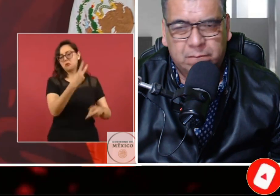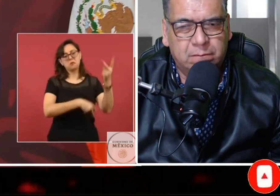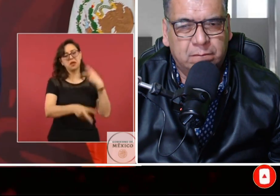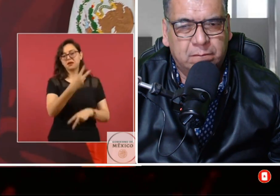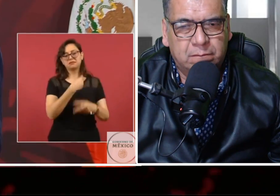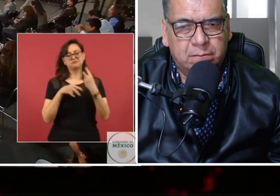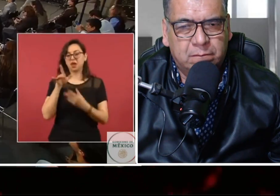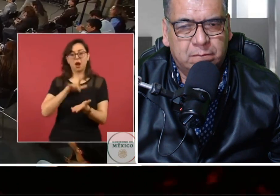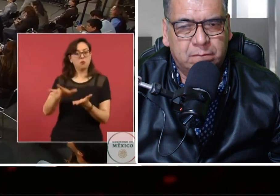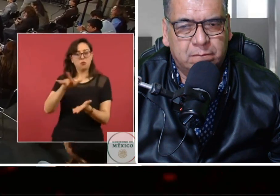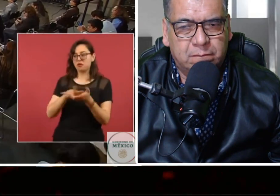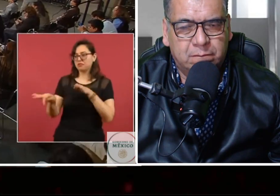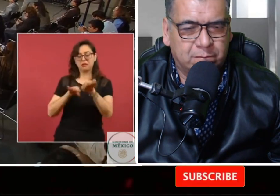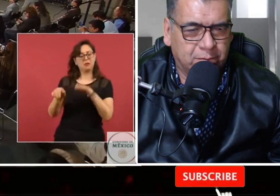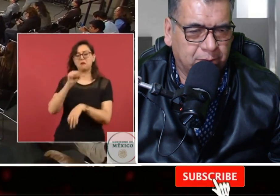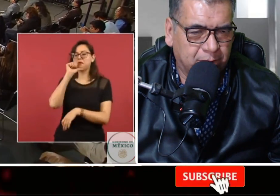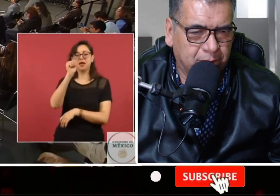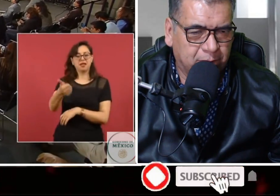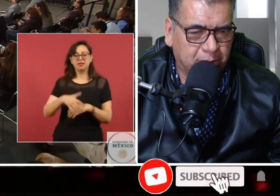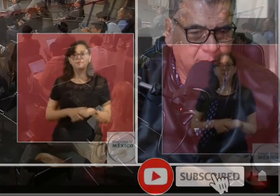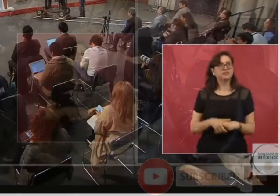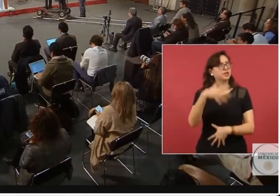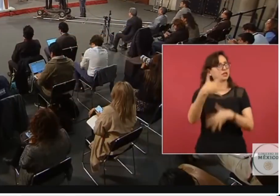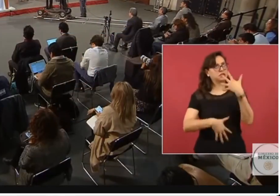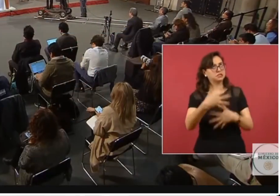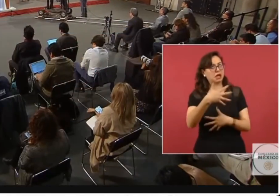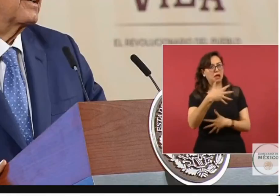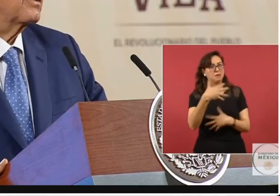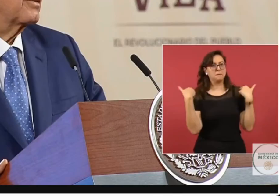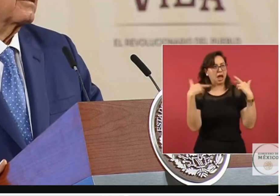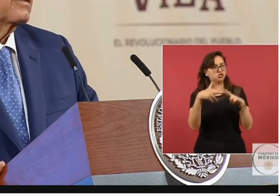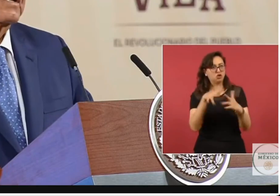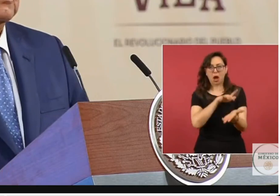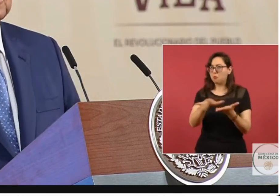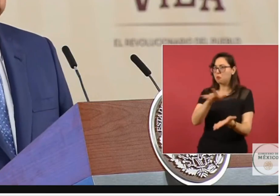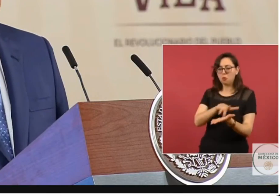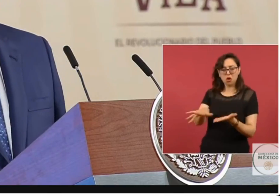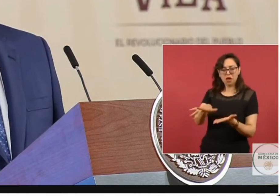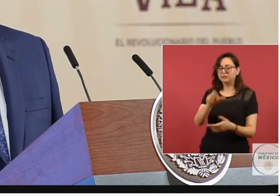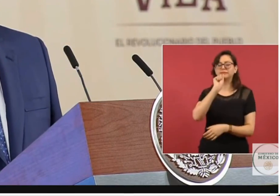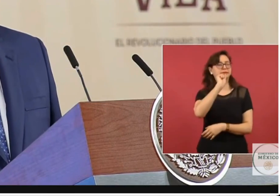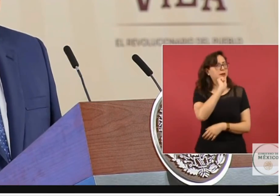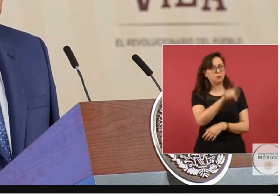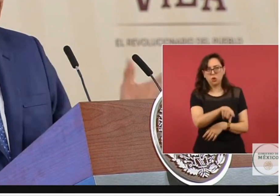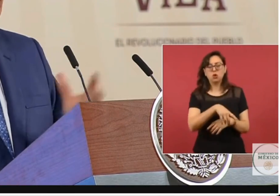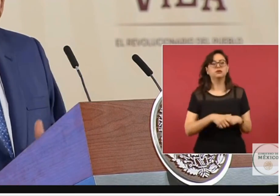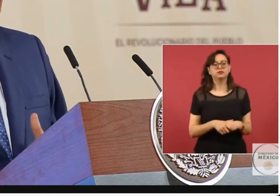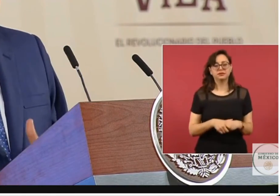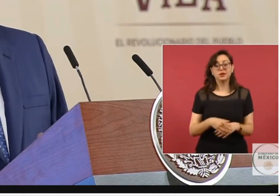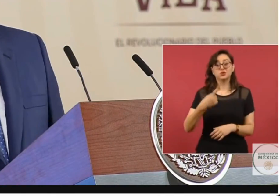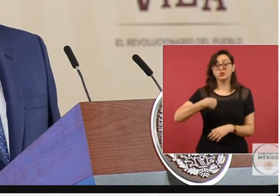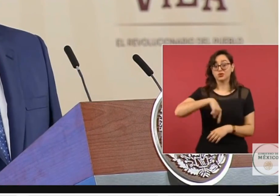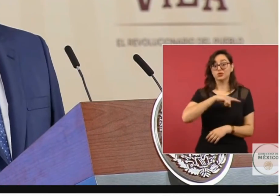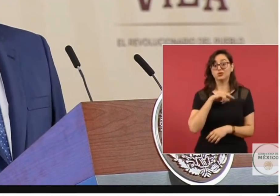porque están en contra, ¿no? El 15 tampoco, Día del Maestro, están en contra de la educación pública. Nosotros sí